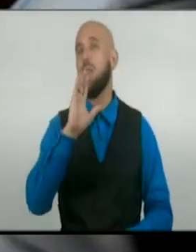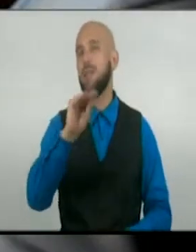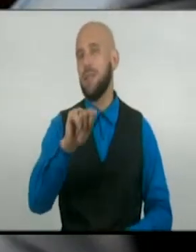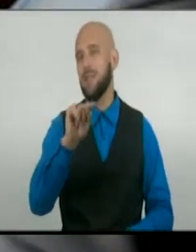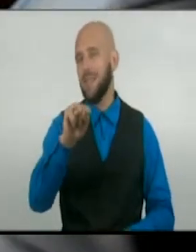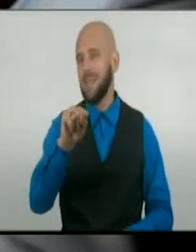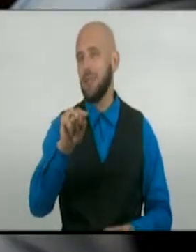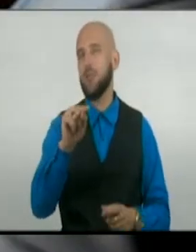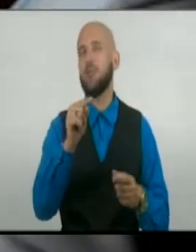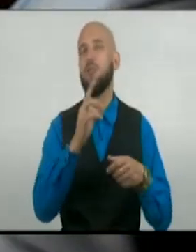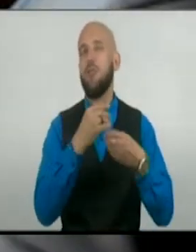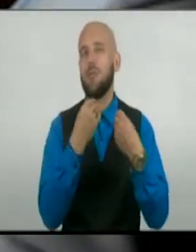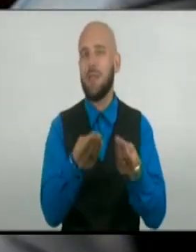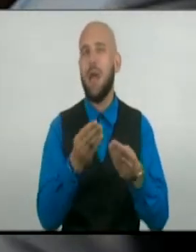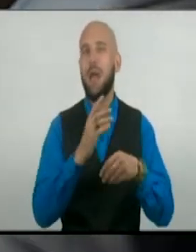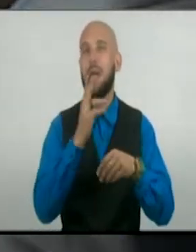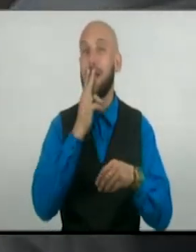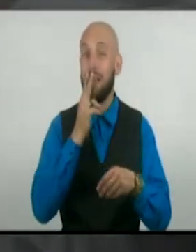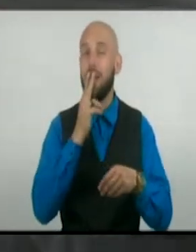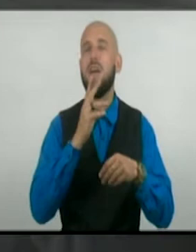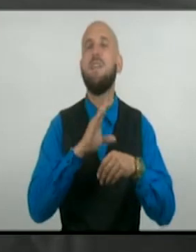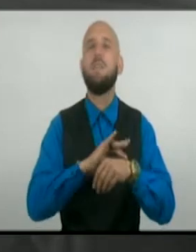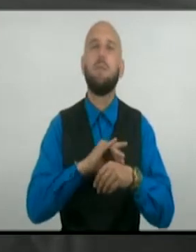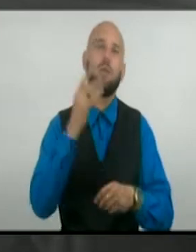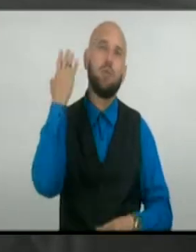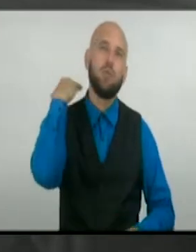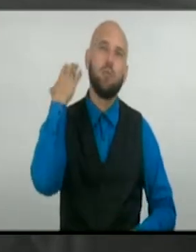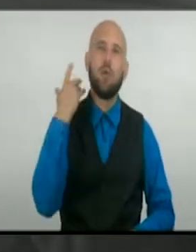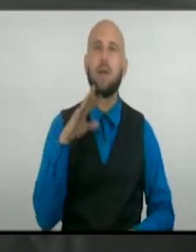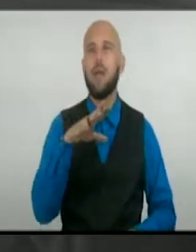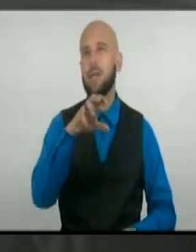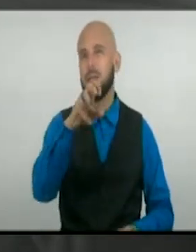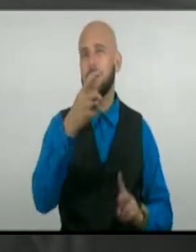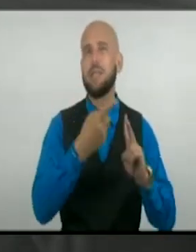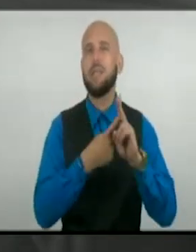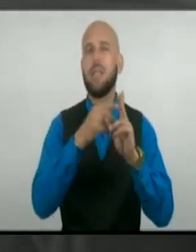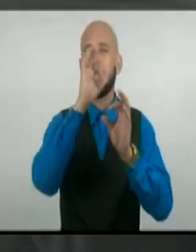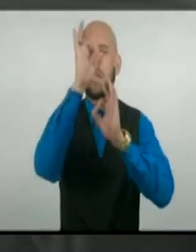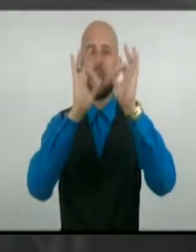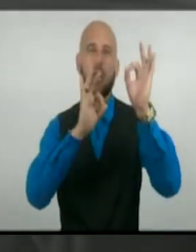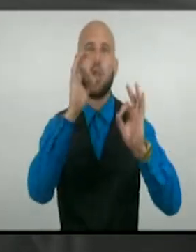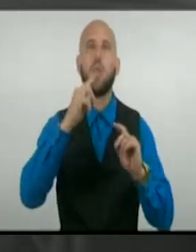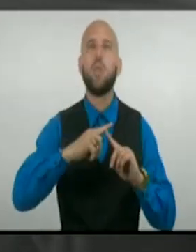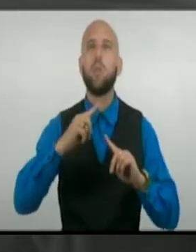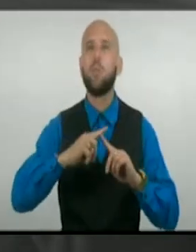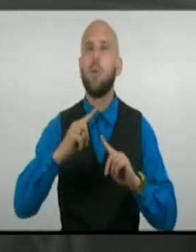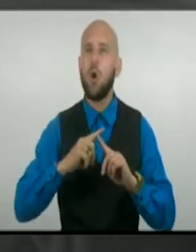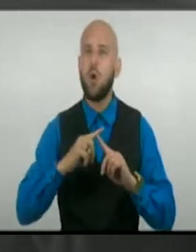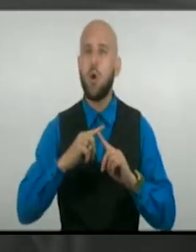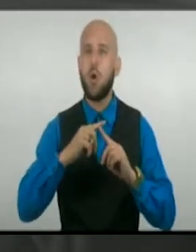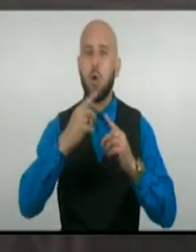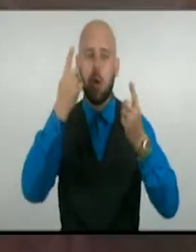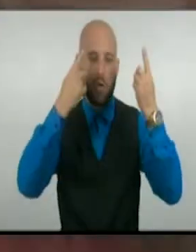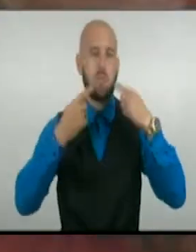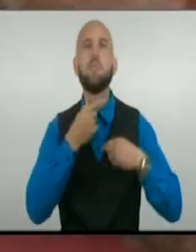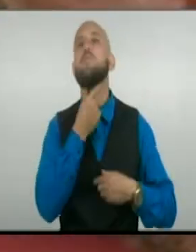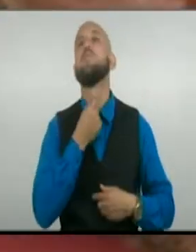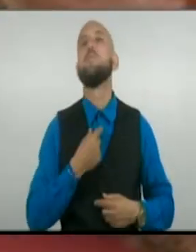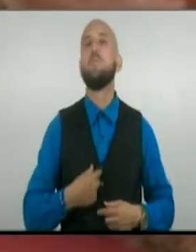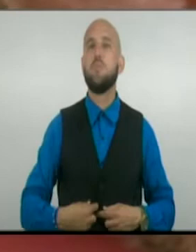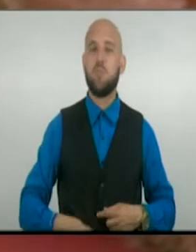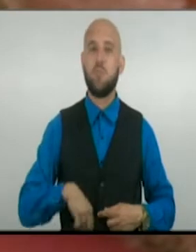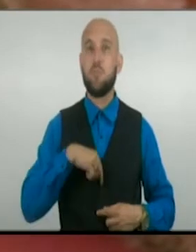de los casos de cáncer de pulmón también incide en la aparición de tumores en otras partes del organismo como la laringe la